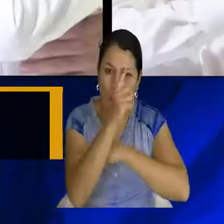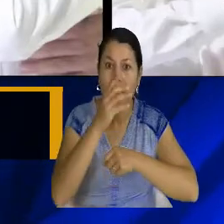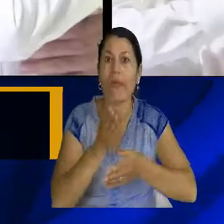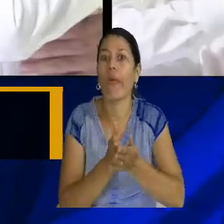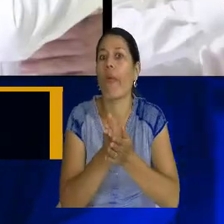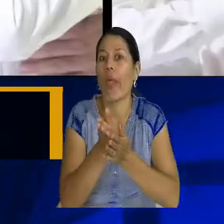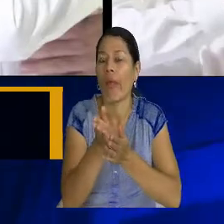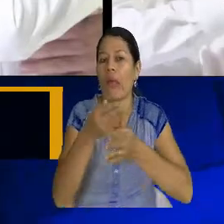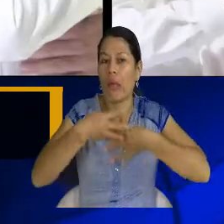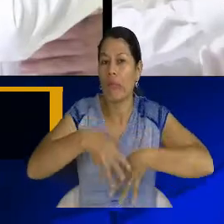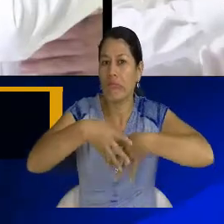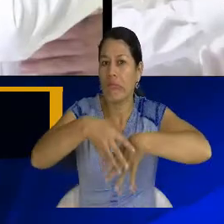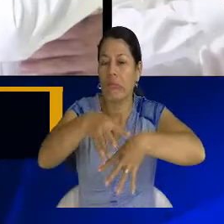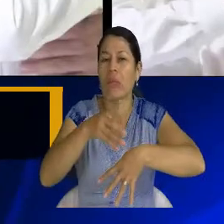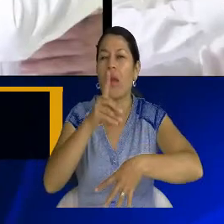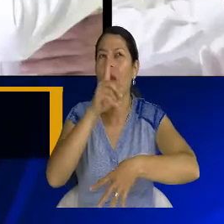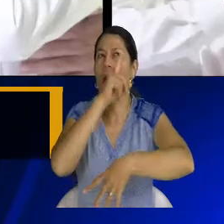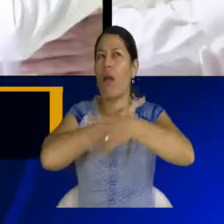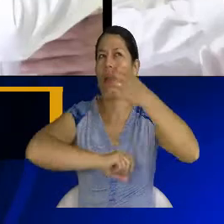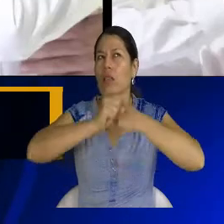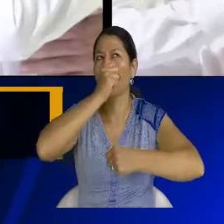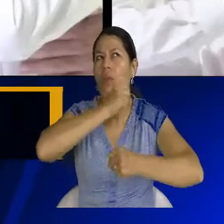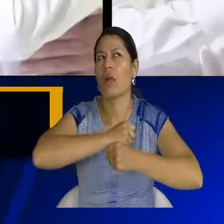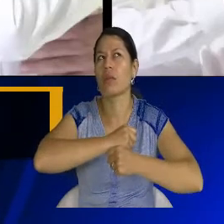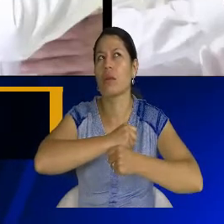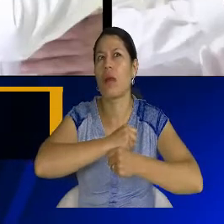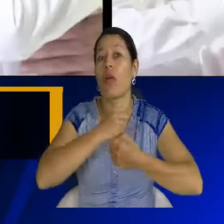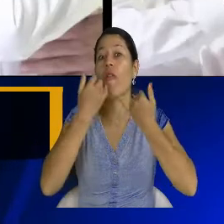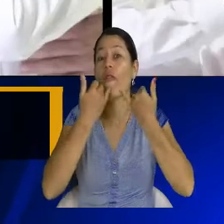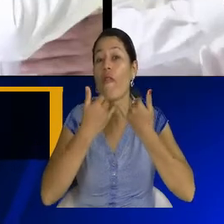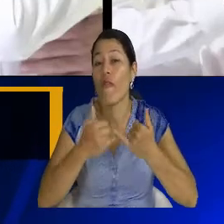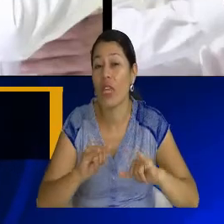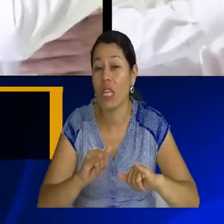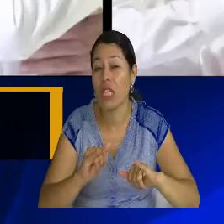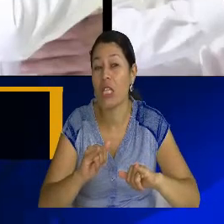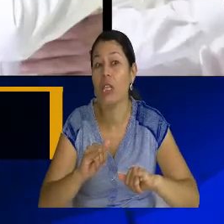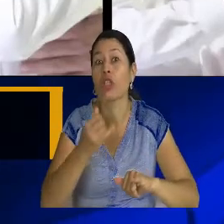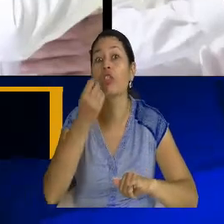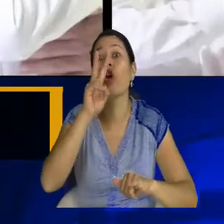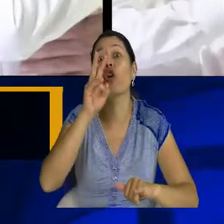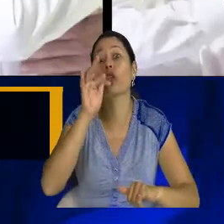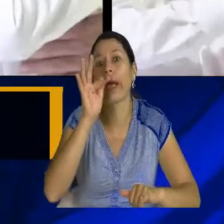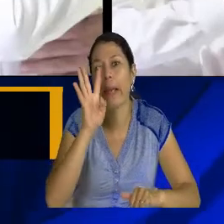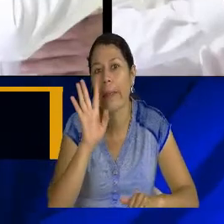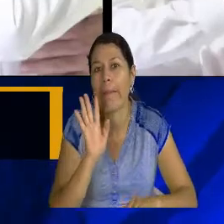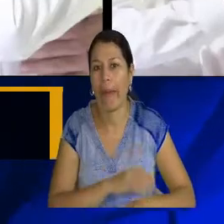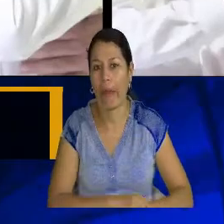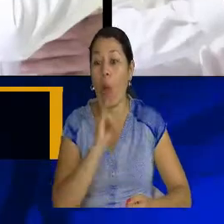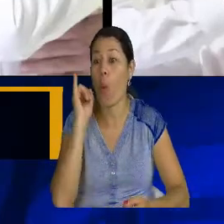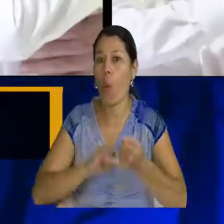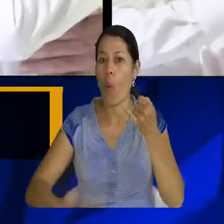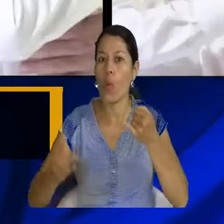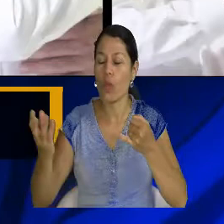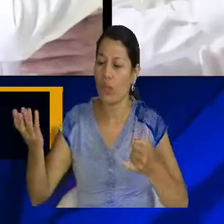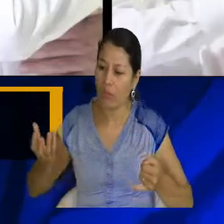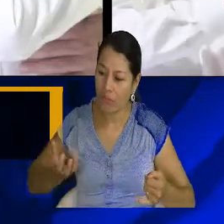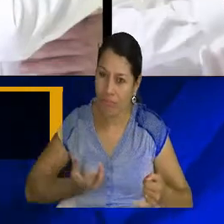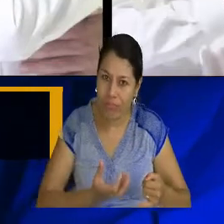año pasado terminamos cerquita de las 12 y media, pasó la última. Dígamelo a mí, sí, señor. Entonces, este